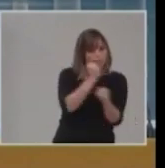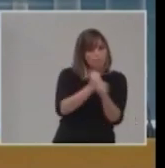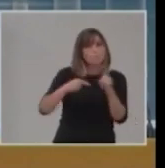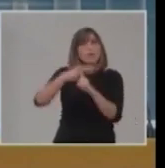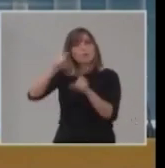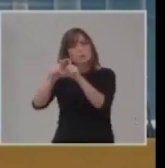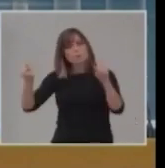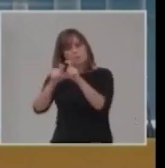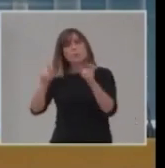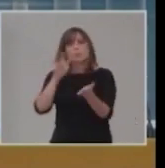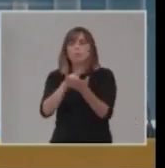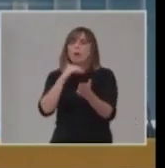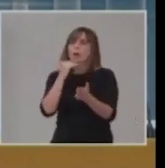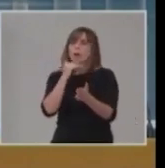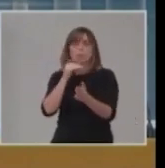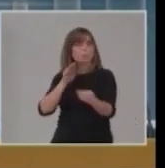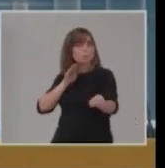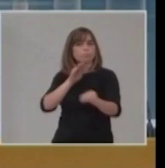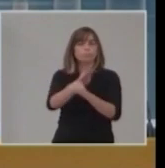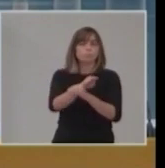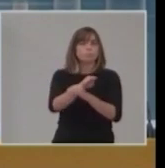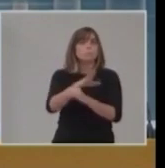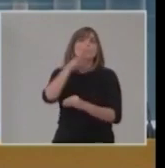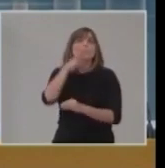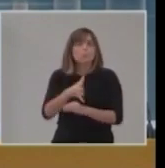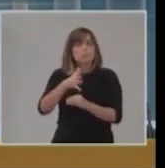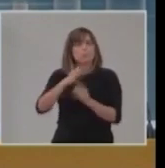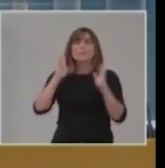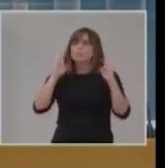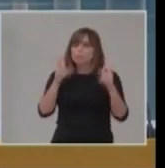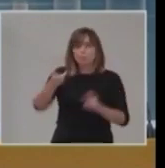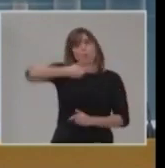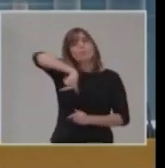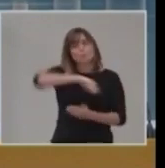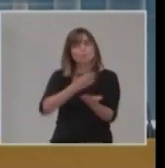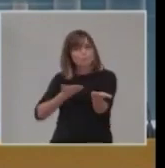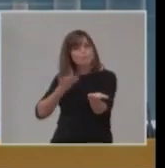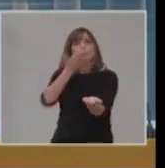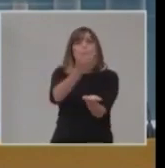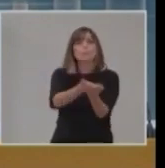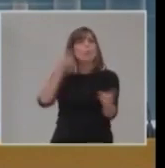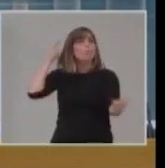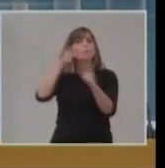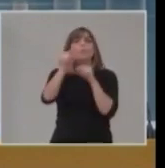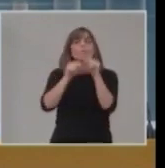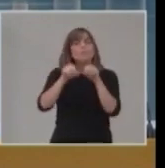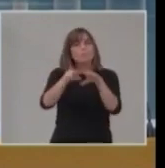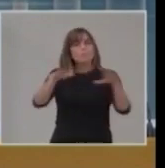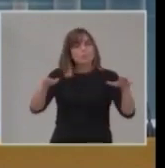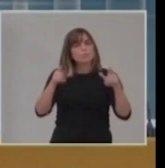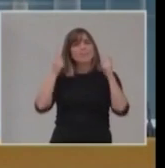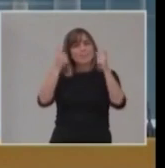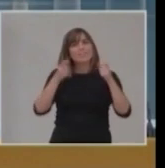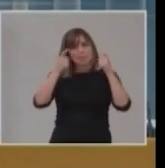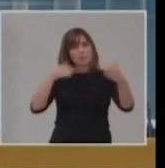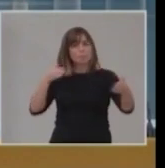reciban una compensación por el esfuerzo sin precedentes que les hemos pedido para frenar la propagación del virus, insisto